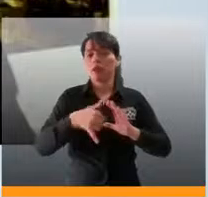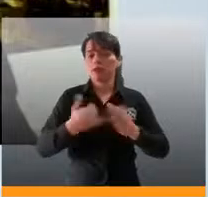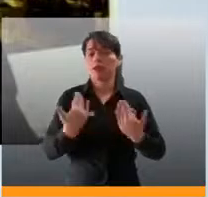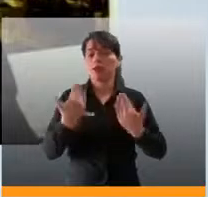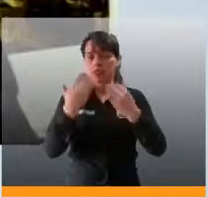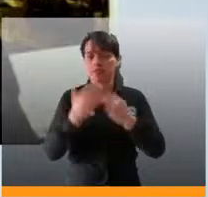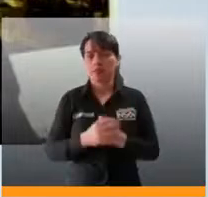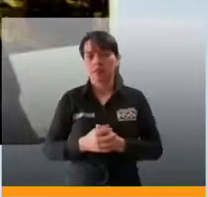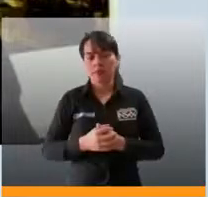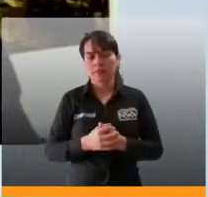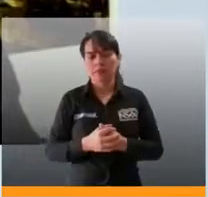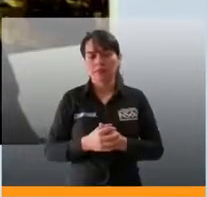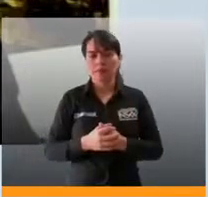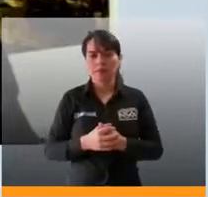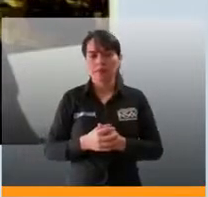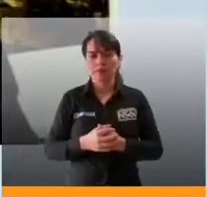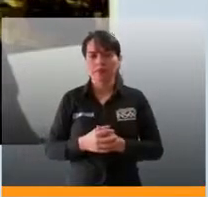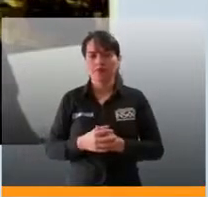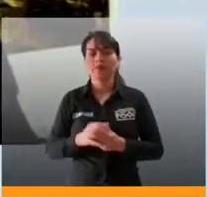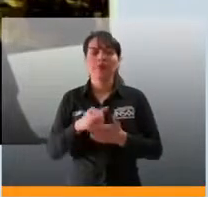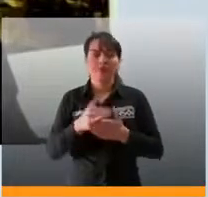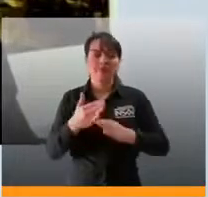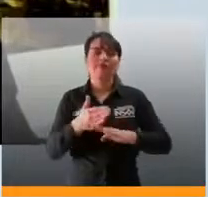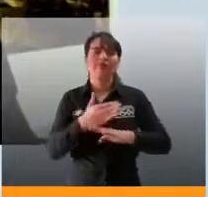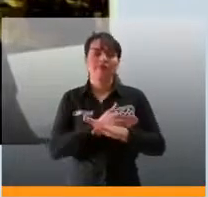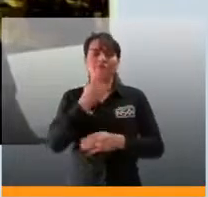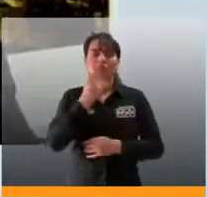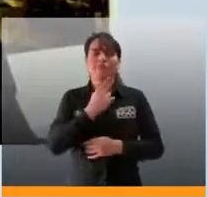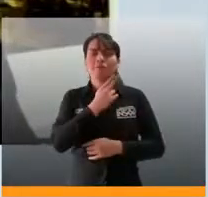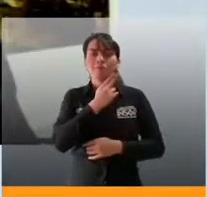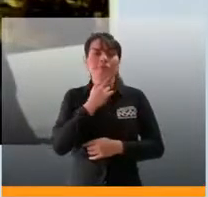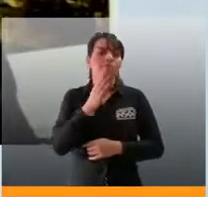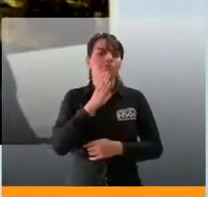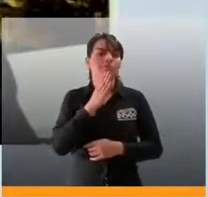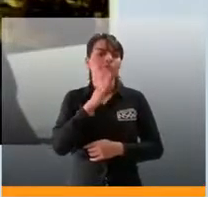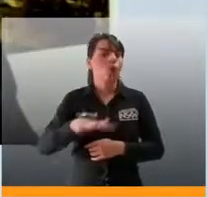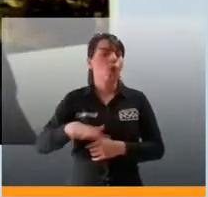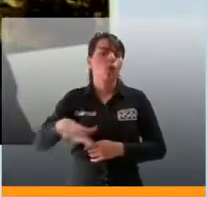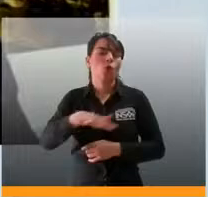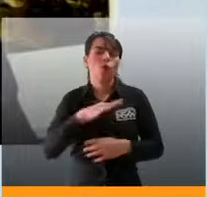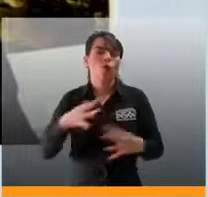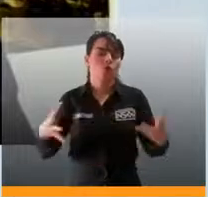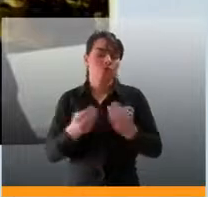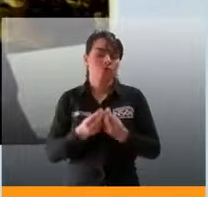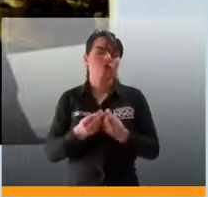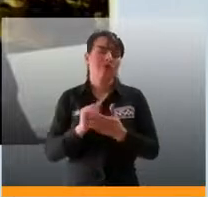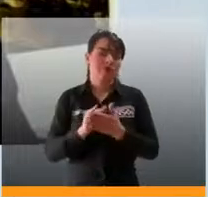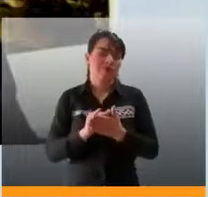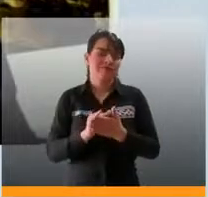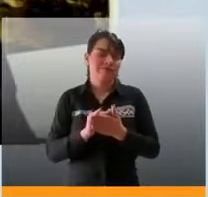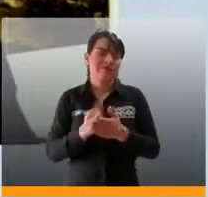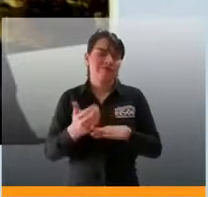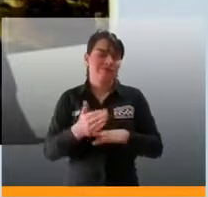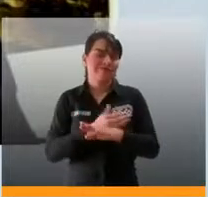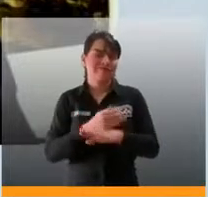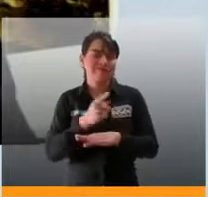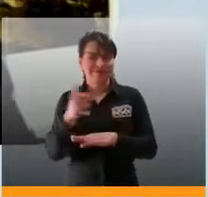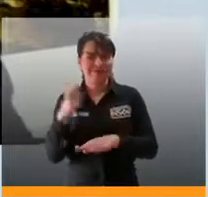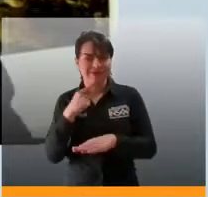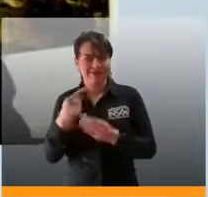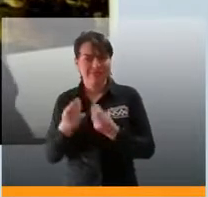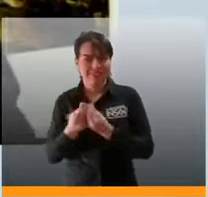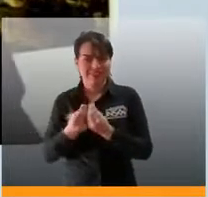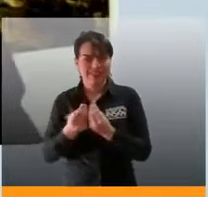hacer esa tarea porque fue un compromiso de toda la academia y ahí resalto lo que decían muchos de mis compañeros, la